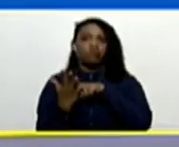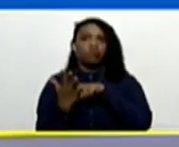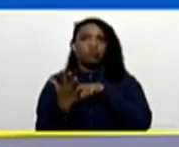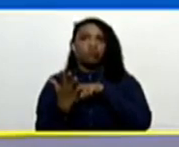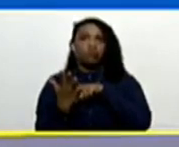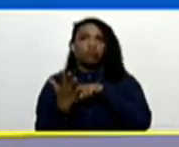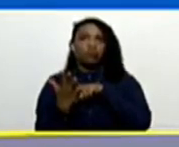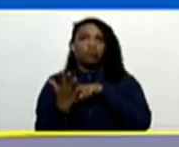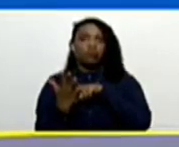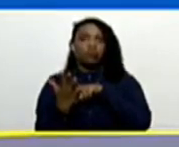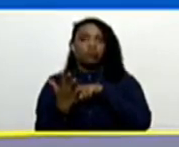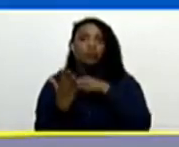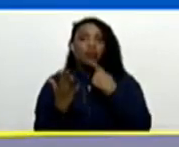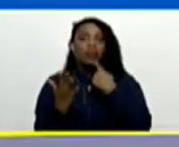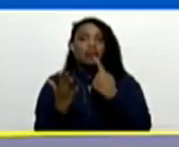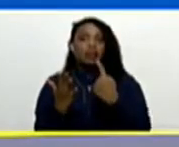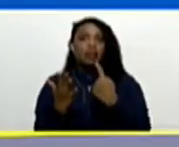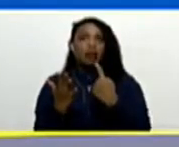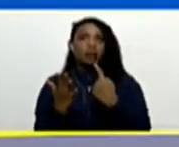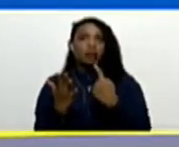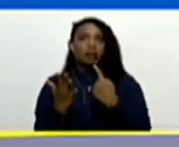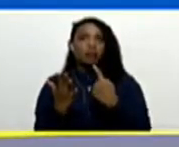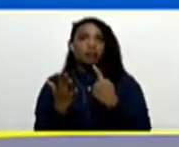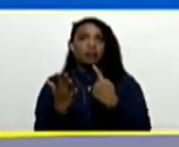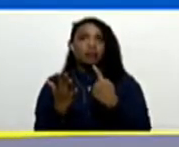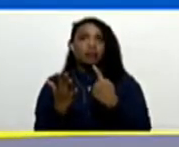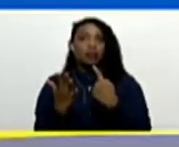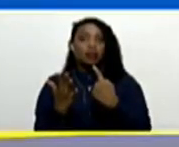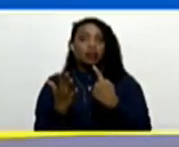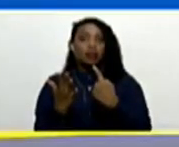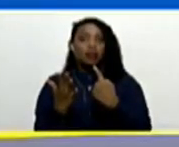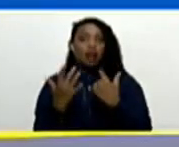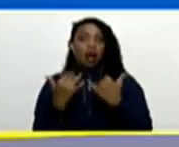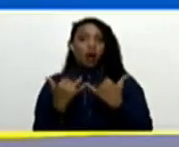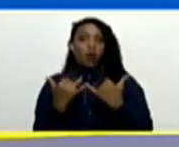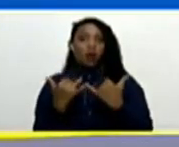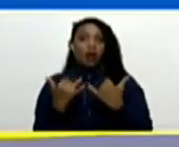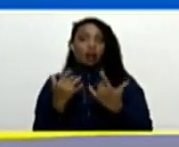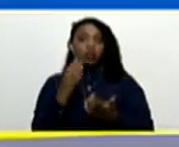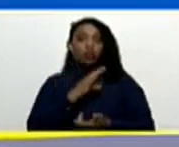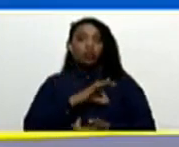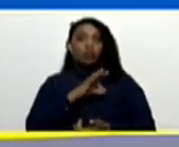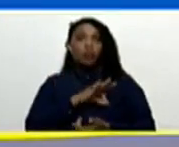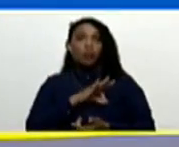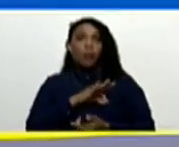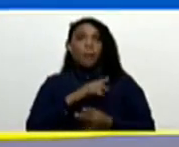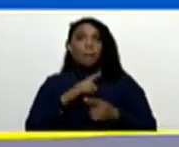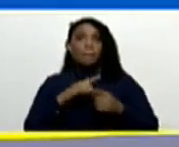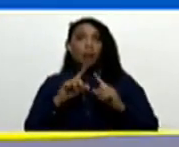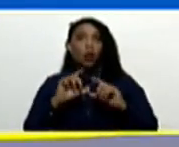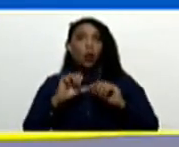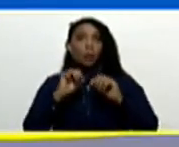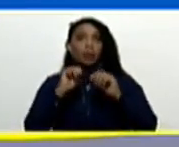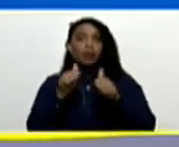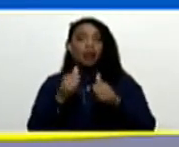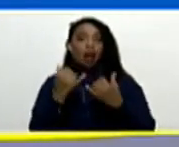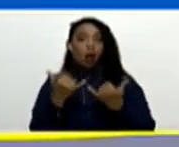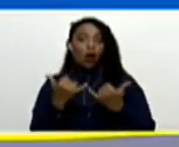era que ya no iba más el socialismo, peor, empezar a pensar en el